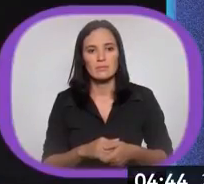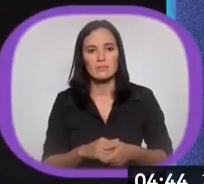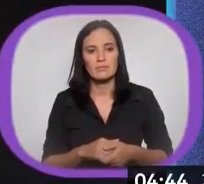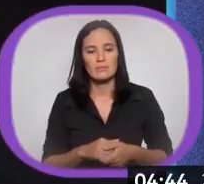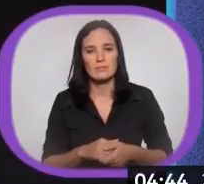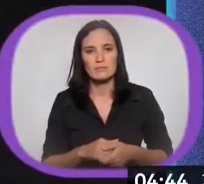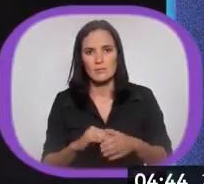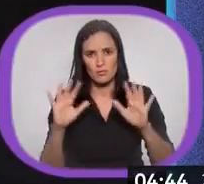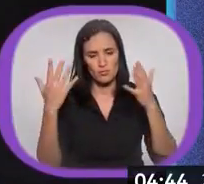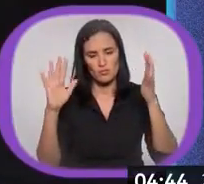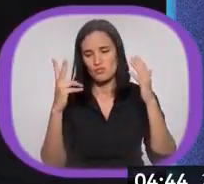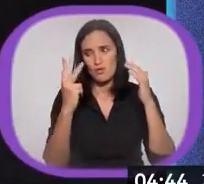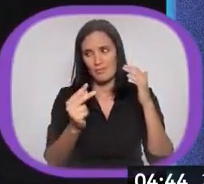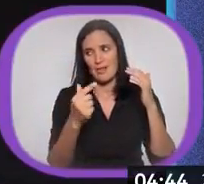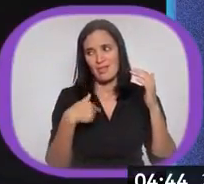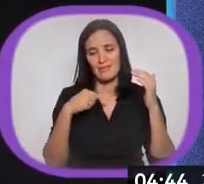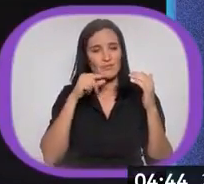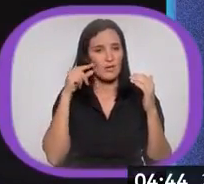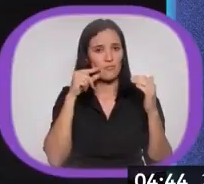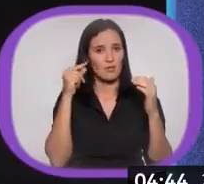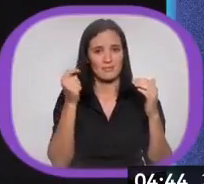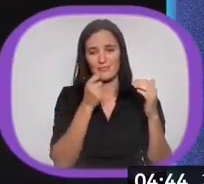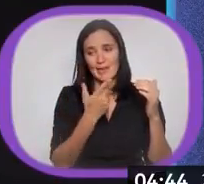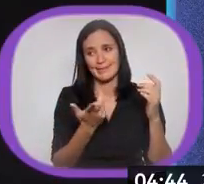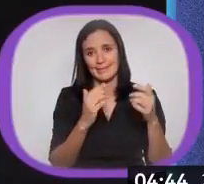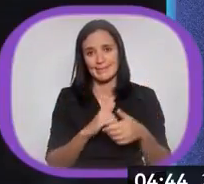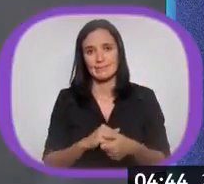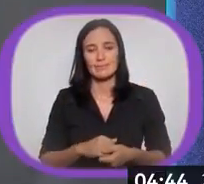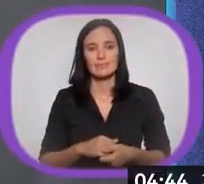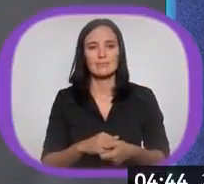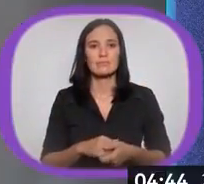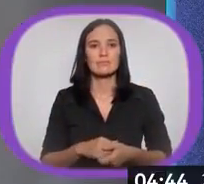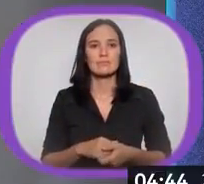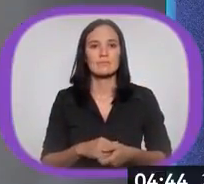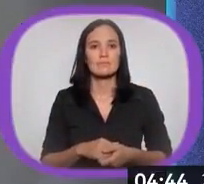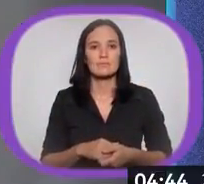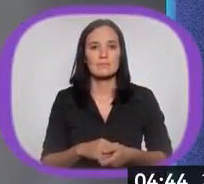No aplaudas, por favor. Me avergüenzo fácilmente.